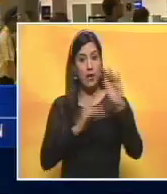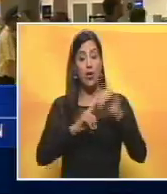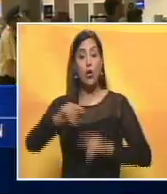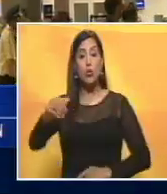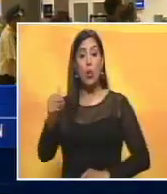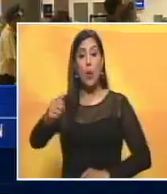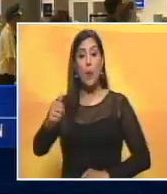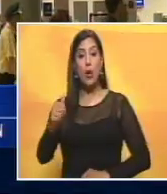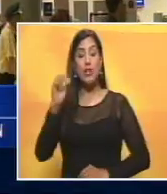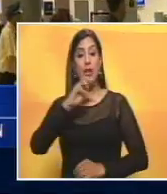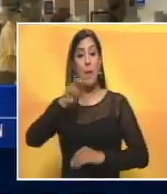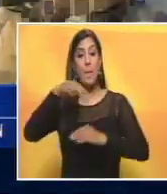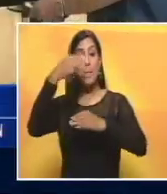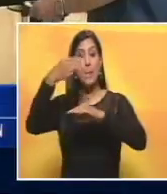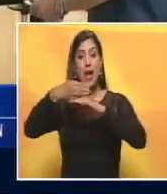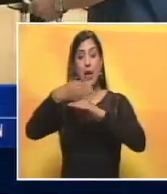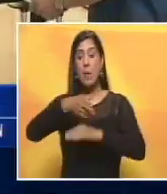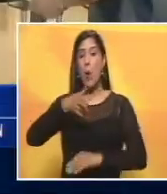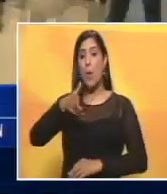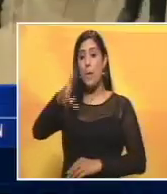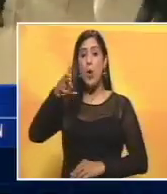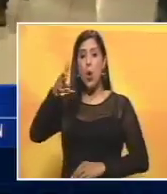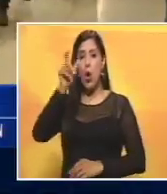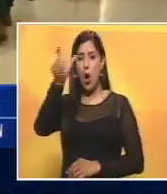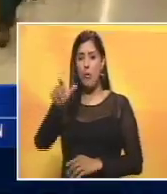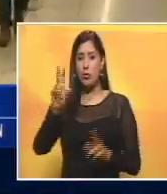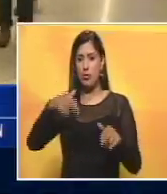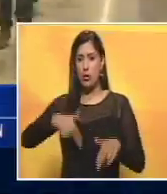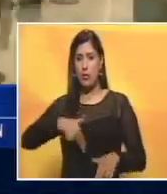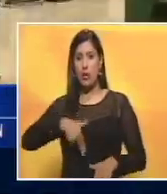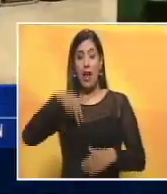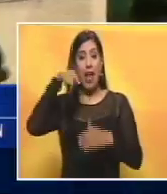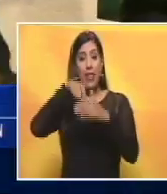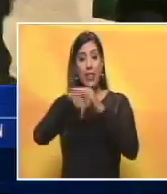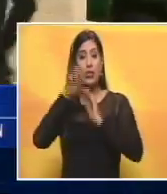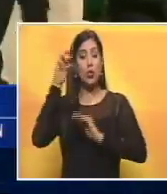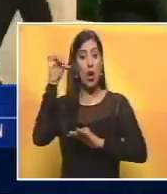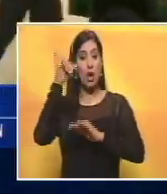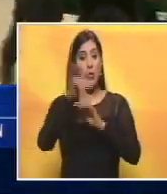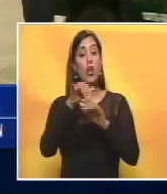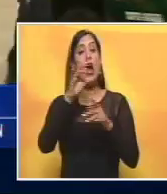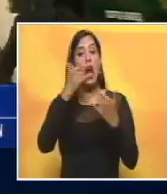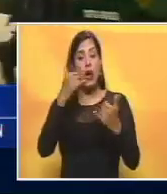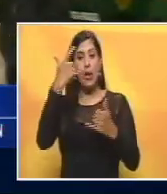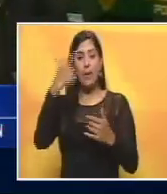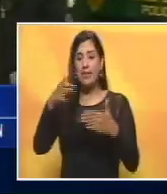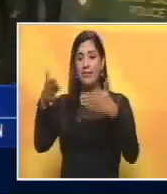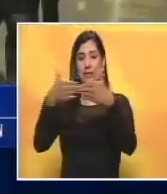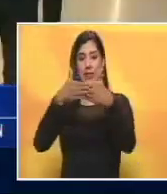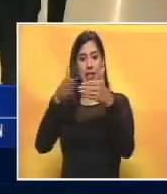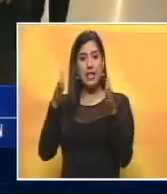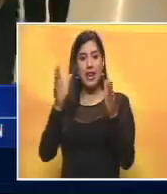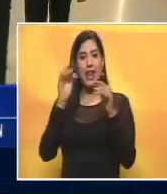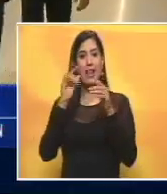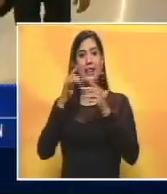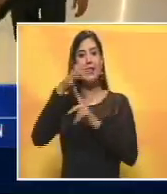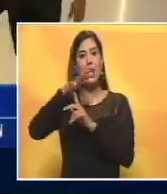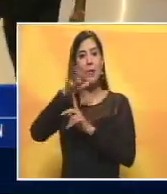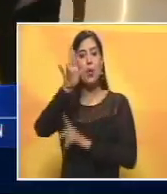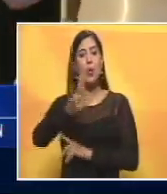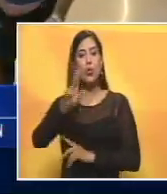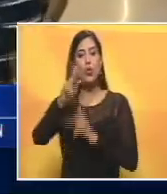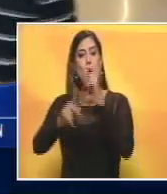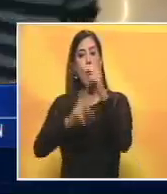Un policía de Miami disparó a un hombre supuestamente armado en el aeropuerto. El incidente obligó a cerrar una de las terminales usadas